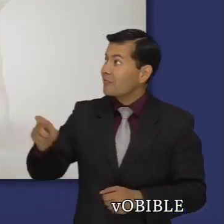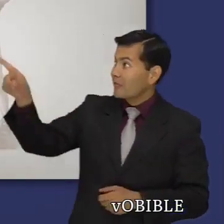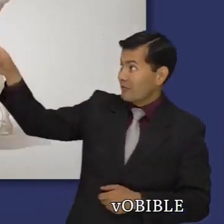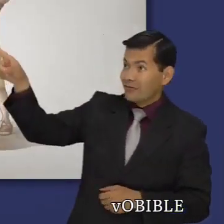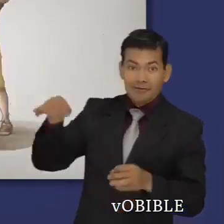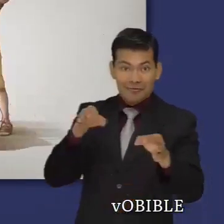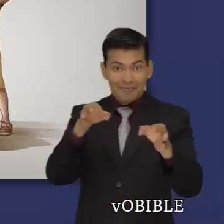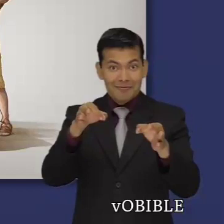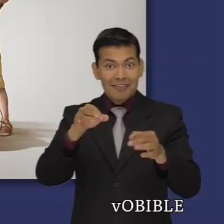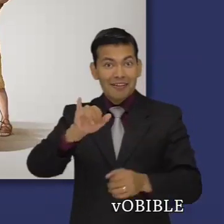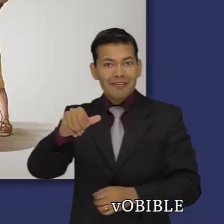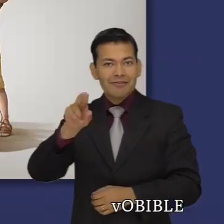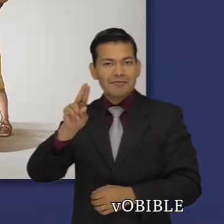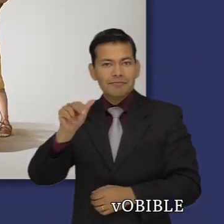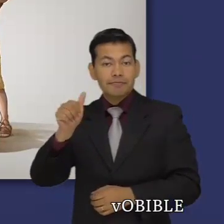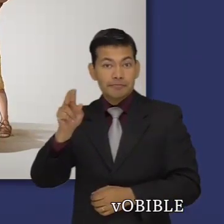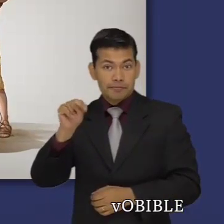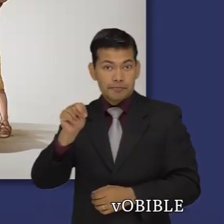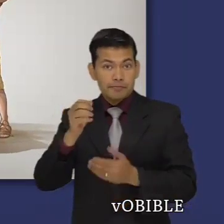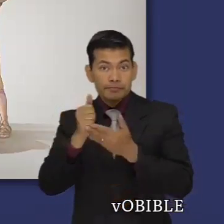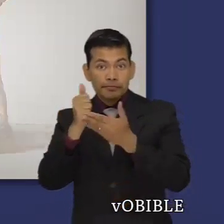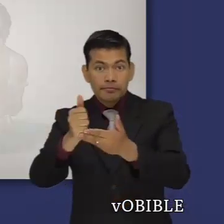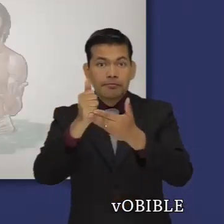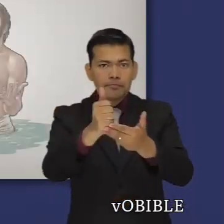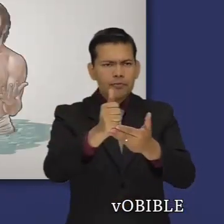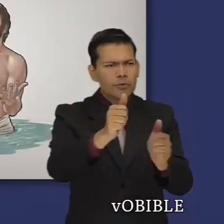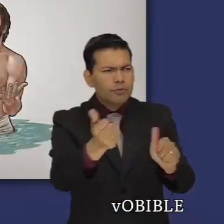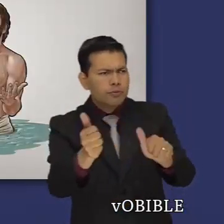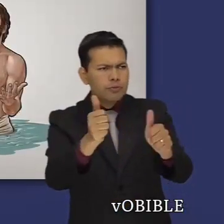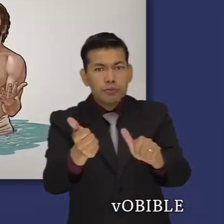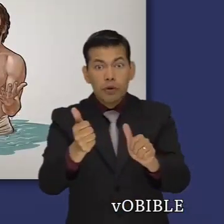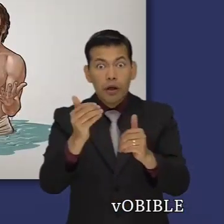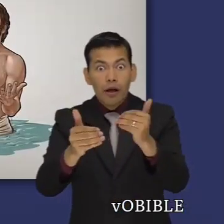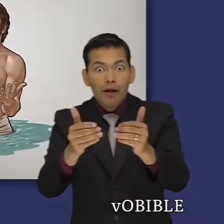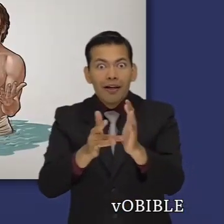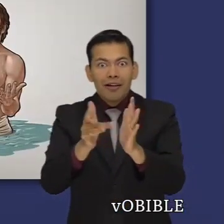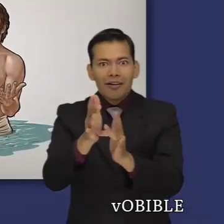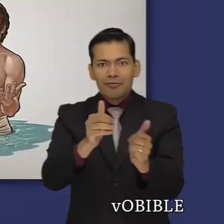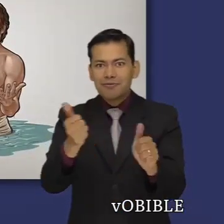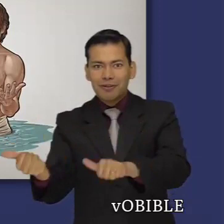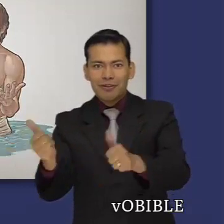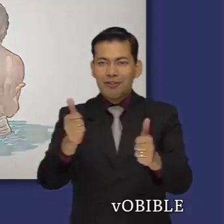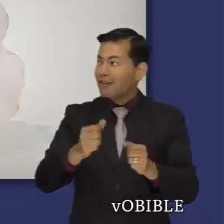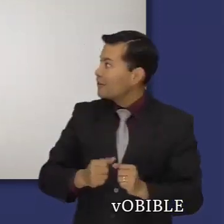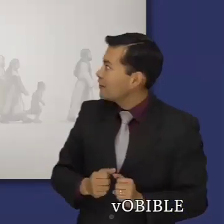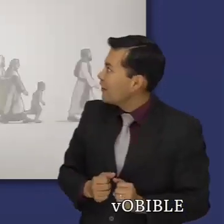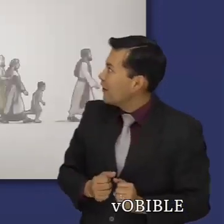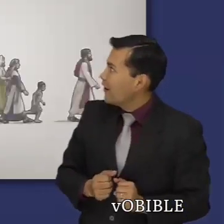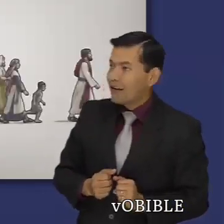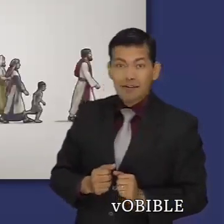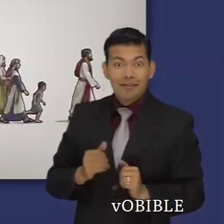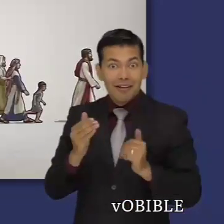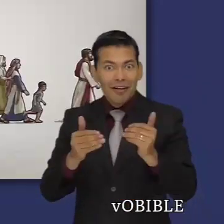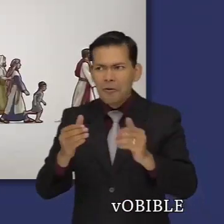Los capítulos 1 a 10 comienzan con la predicación de Juan el Bautista y el bautismo de Jesús en el río Jordán. Luego Marcos